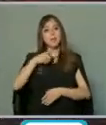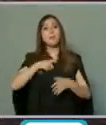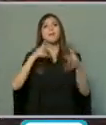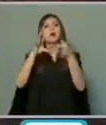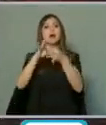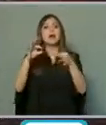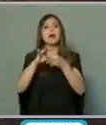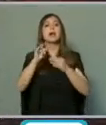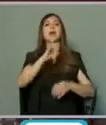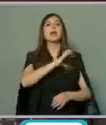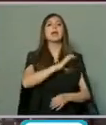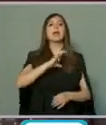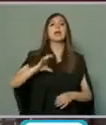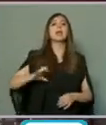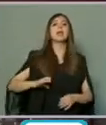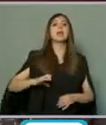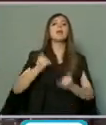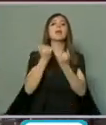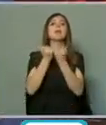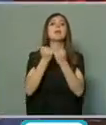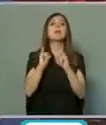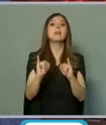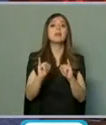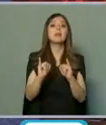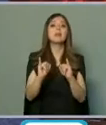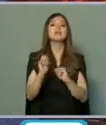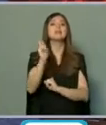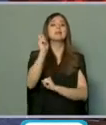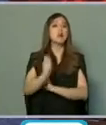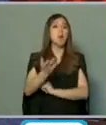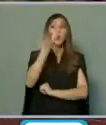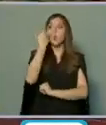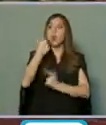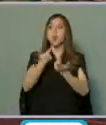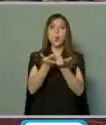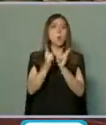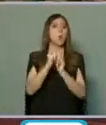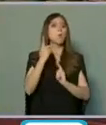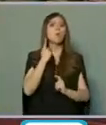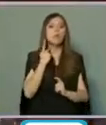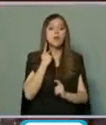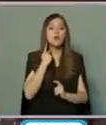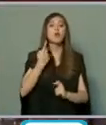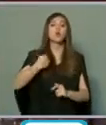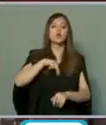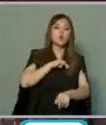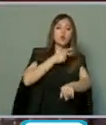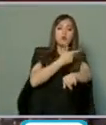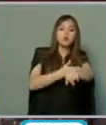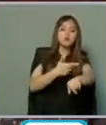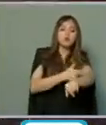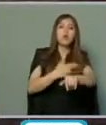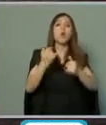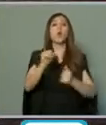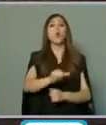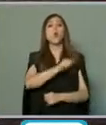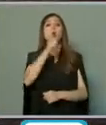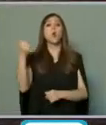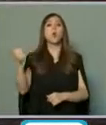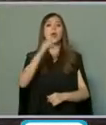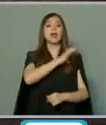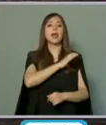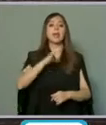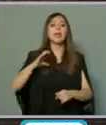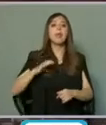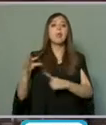así se llama, candidatos sin partido, candidatos independientes. Hemos resuelto esos temas, candidatos que son postulados por partidos